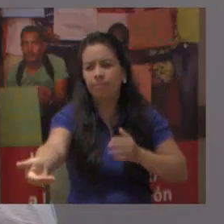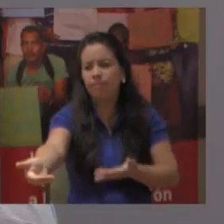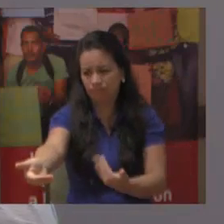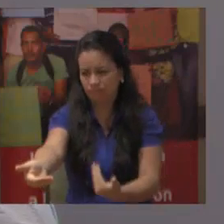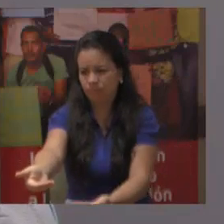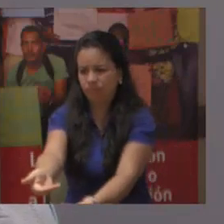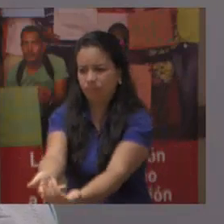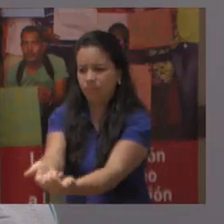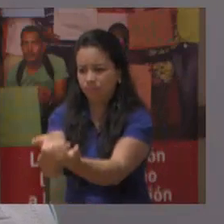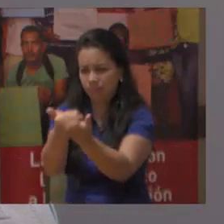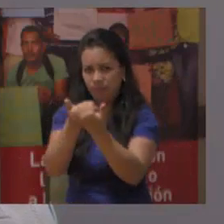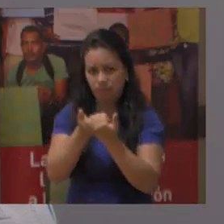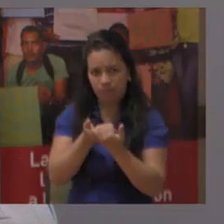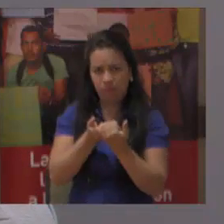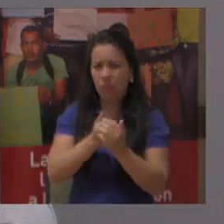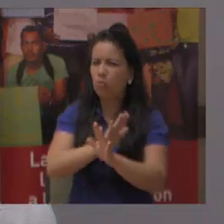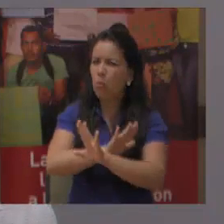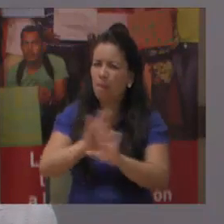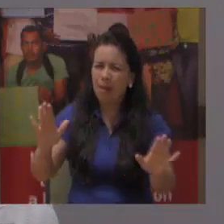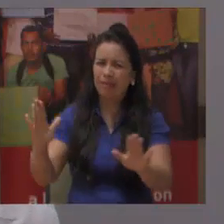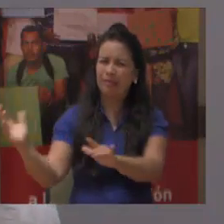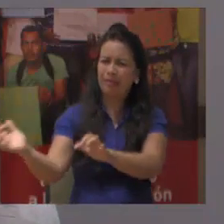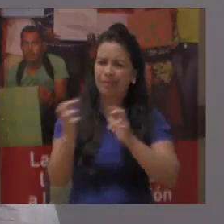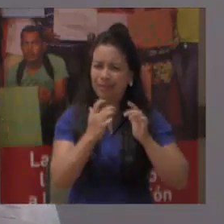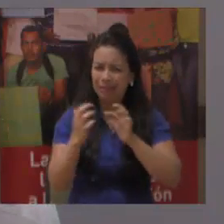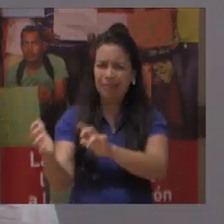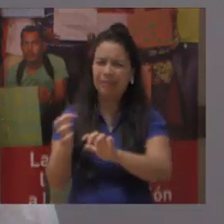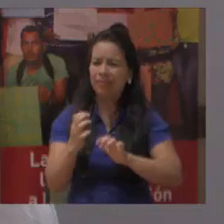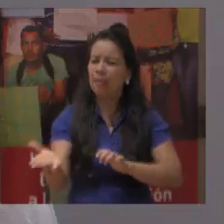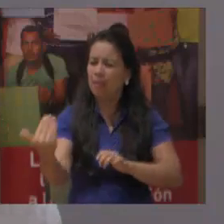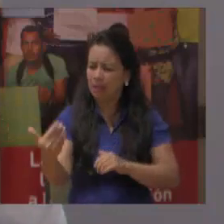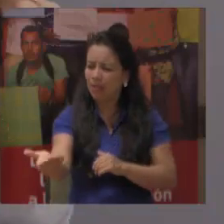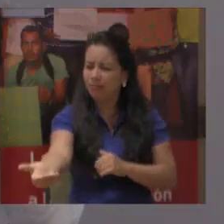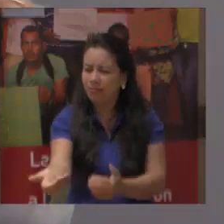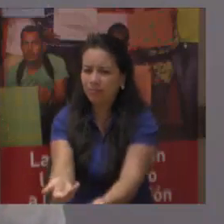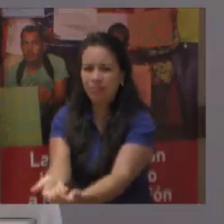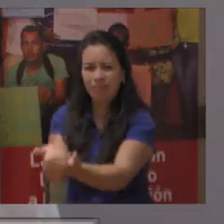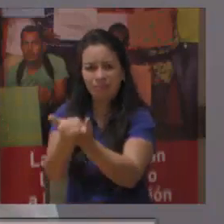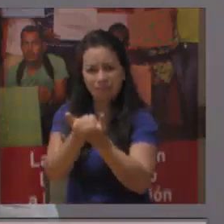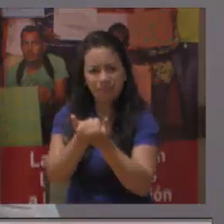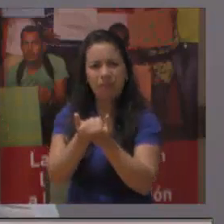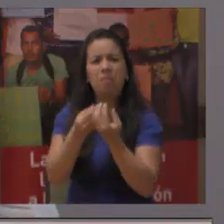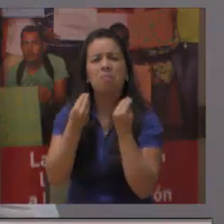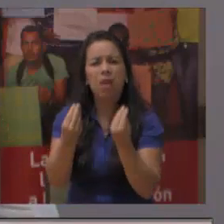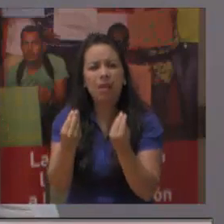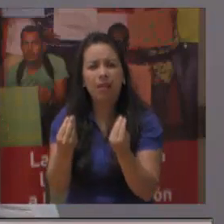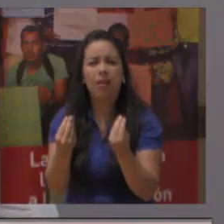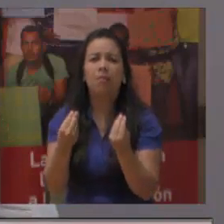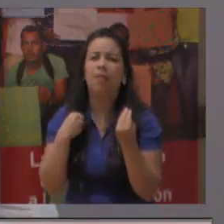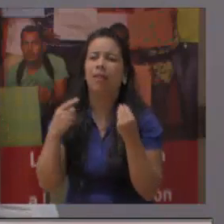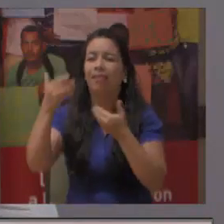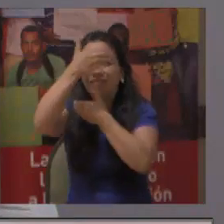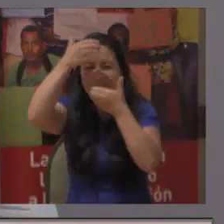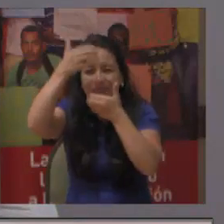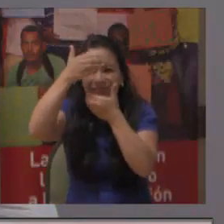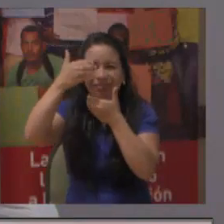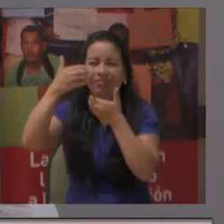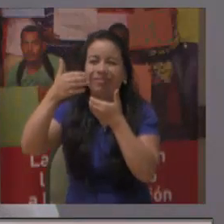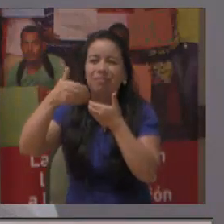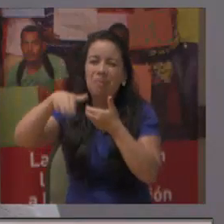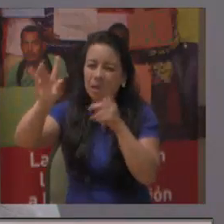ver cómo terminamos este conflicto de una vez por todas, por lo menos con la guerrilla de las FARC, porque nos quedan otros